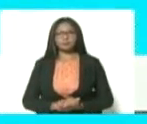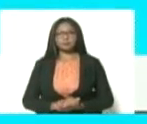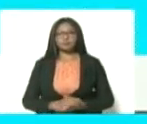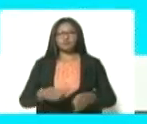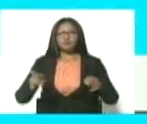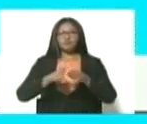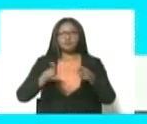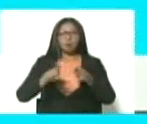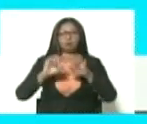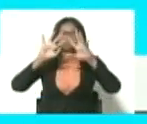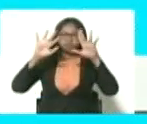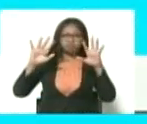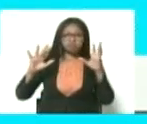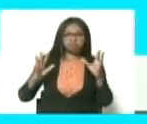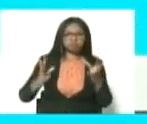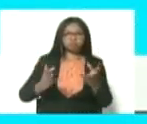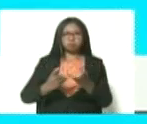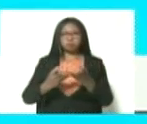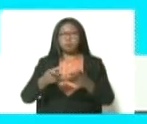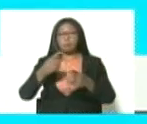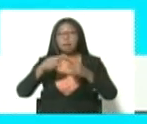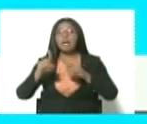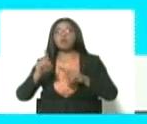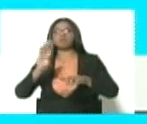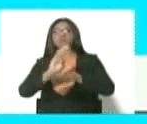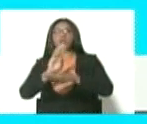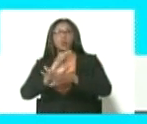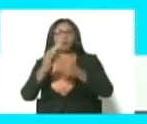pandemia, un carnaval bioseguro.